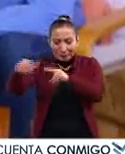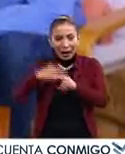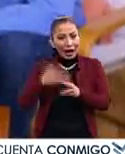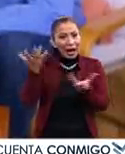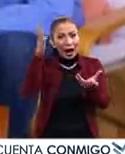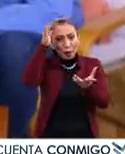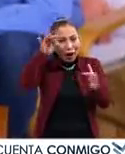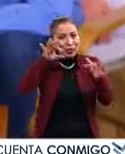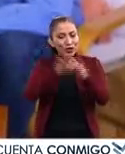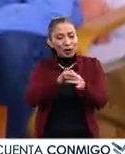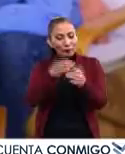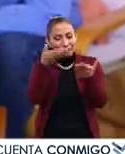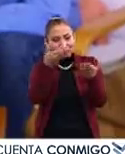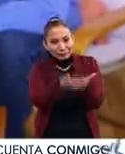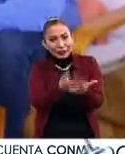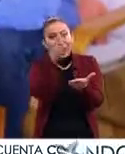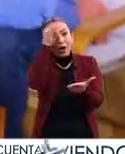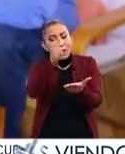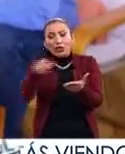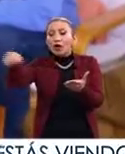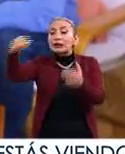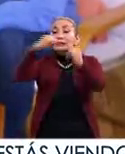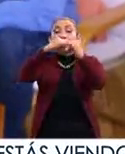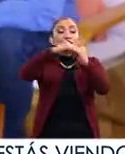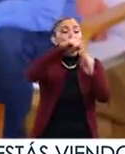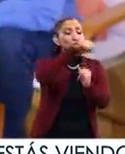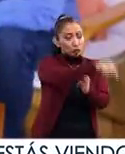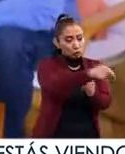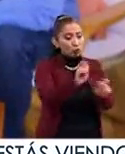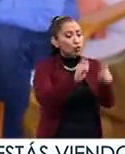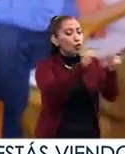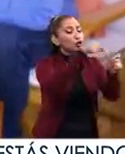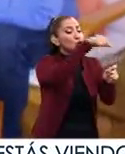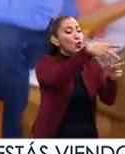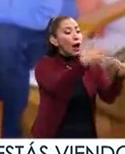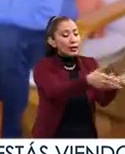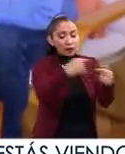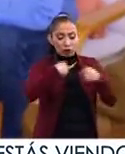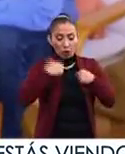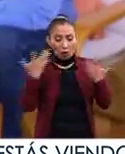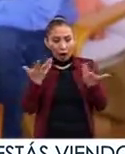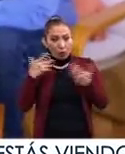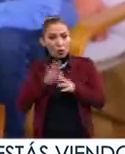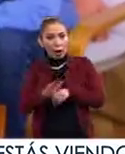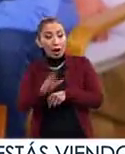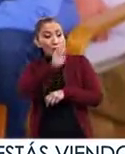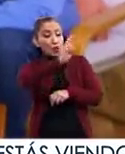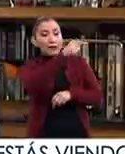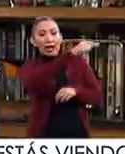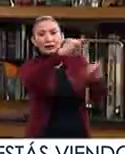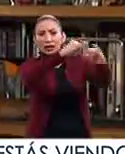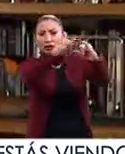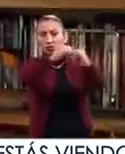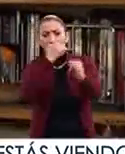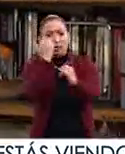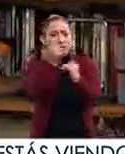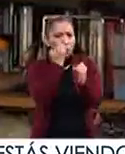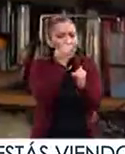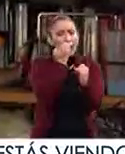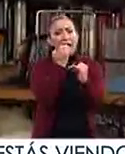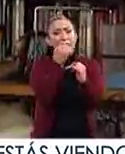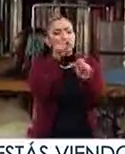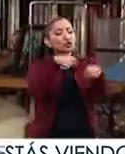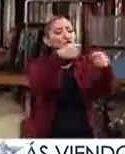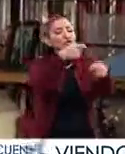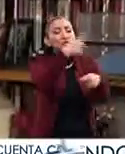pacto, te decía, por un pacto con las instituciones. Este es tu espacio. Este es ya universidades. Ya universidades, instituciones, institutos.